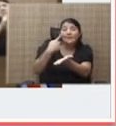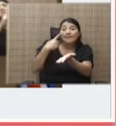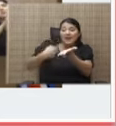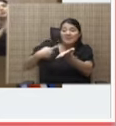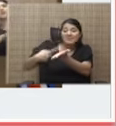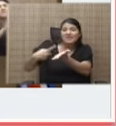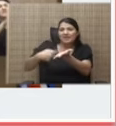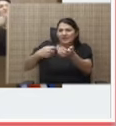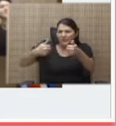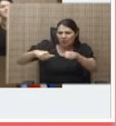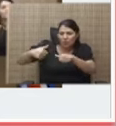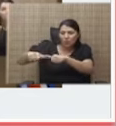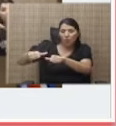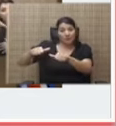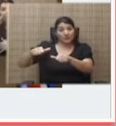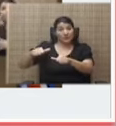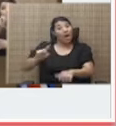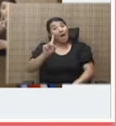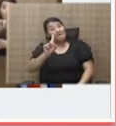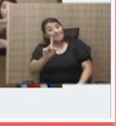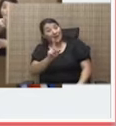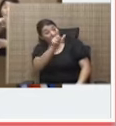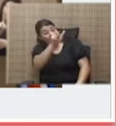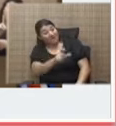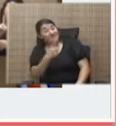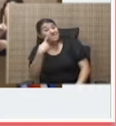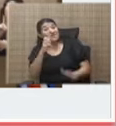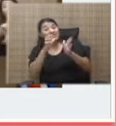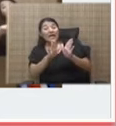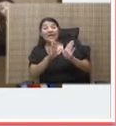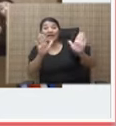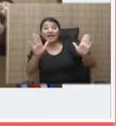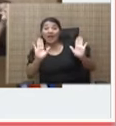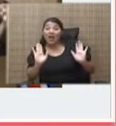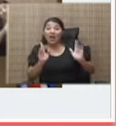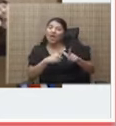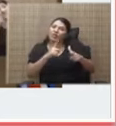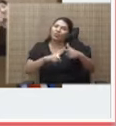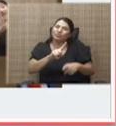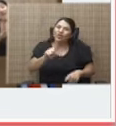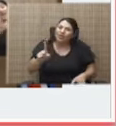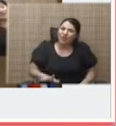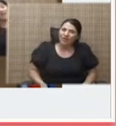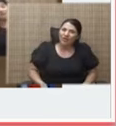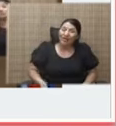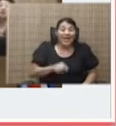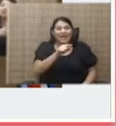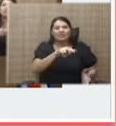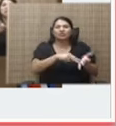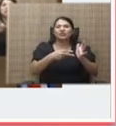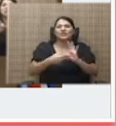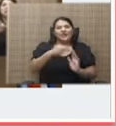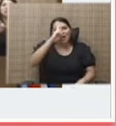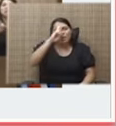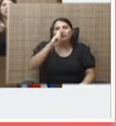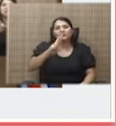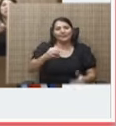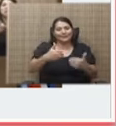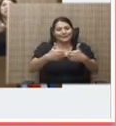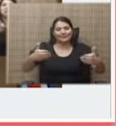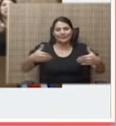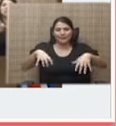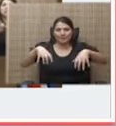probidad pero como es el caso del fiscal general resulta que no a esto se le llama irrespetar la separación de